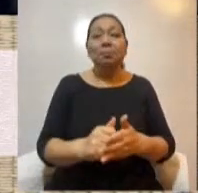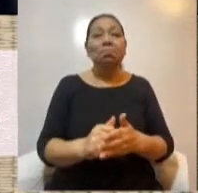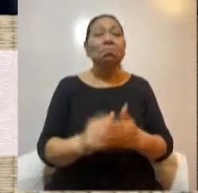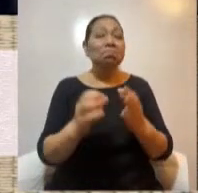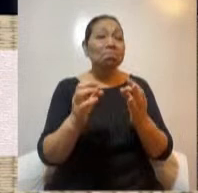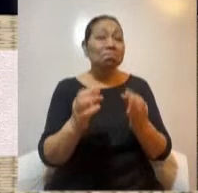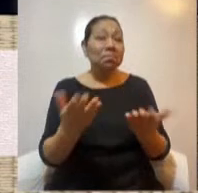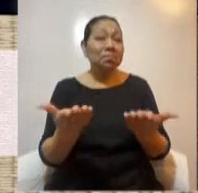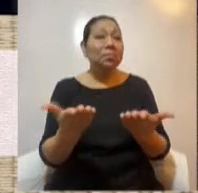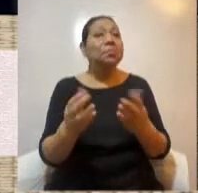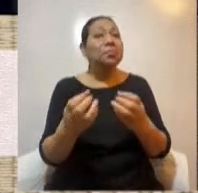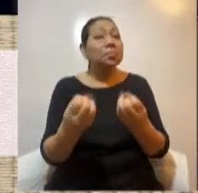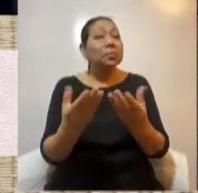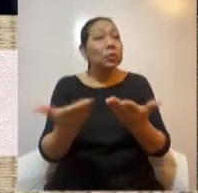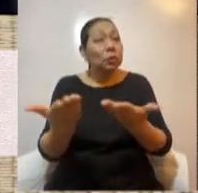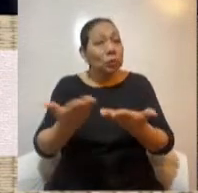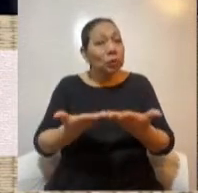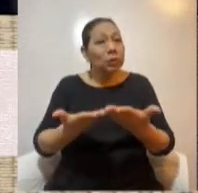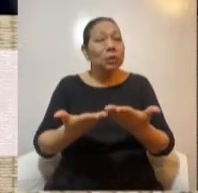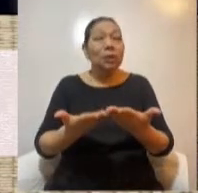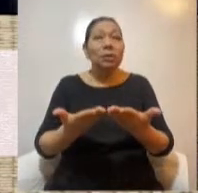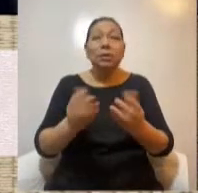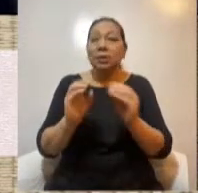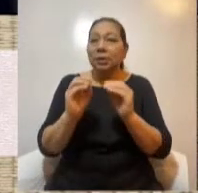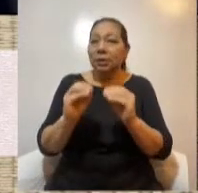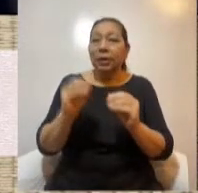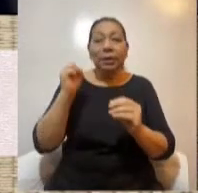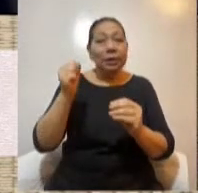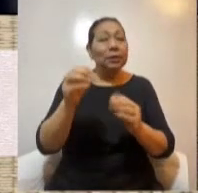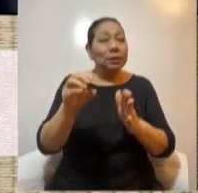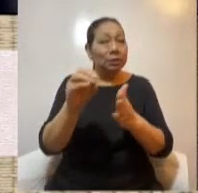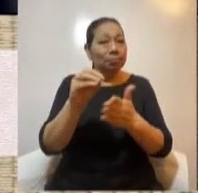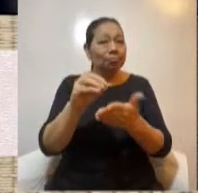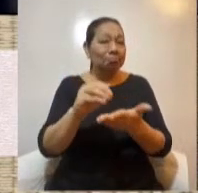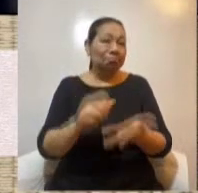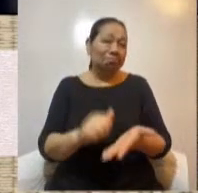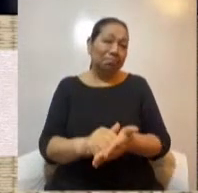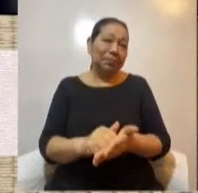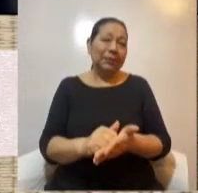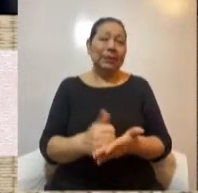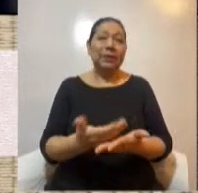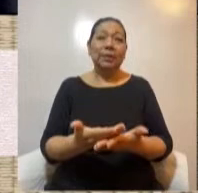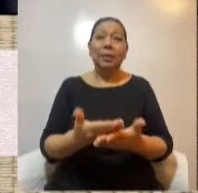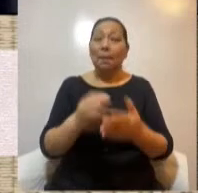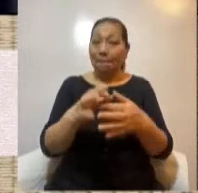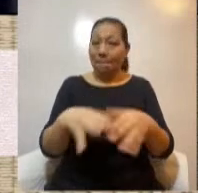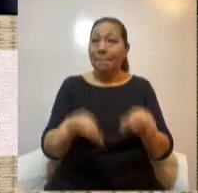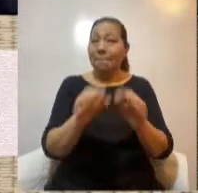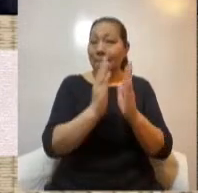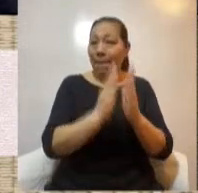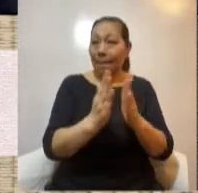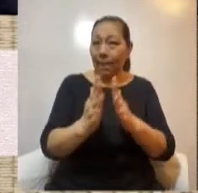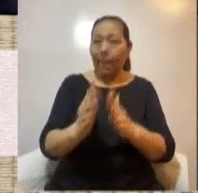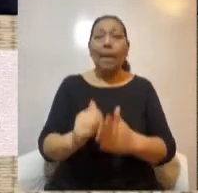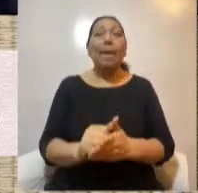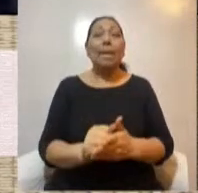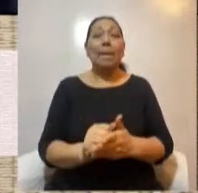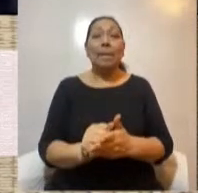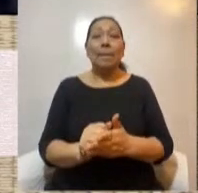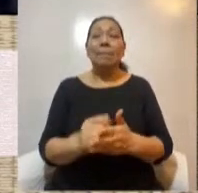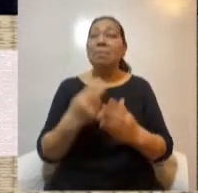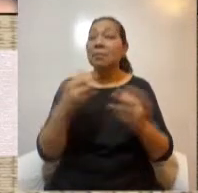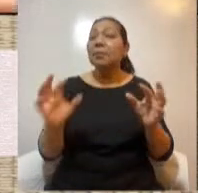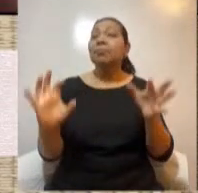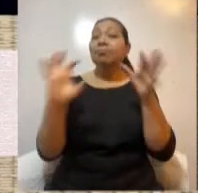disposición que en tanto componente axiológico del derecho del fundamento del ordenamiento